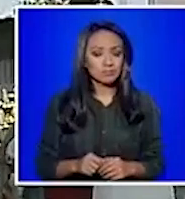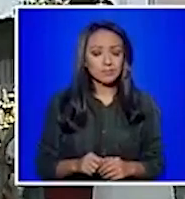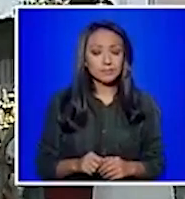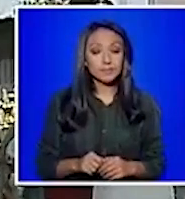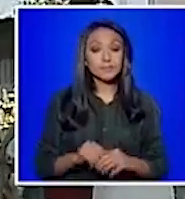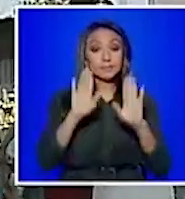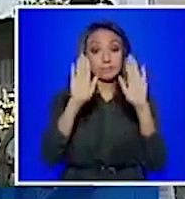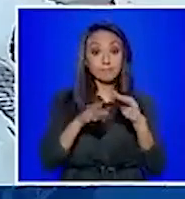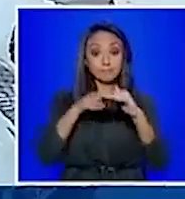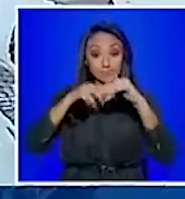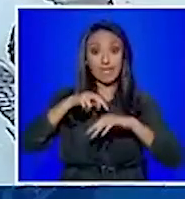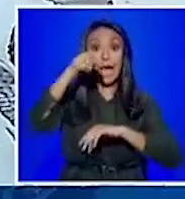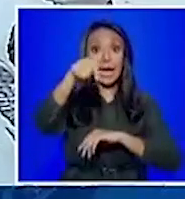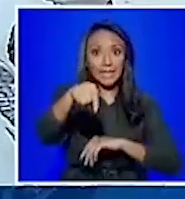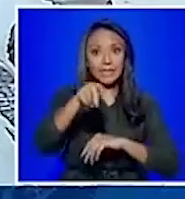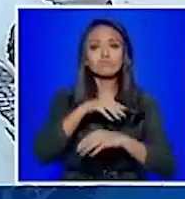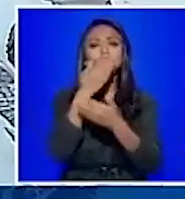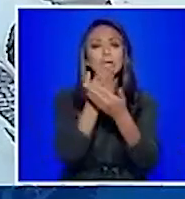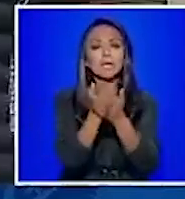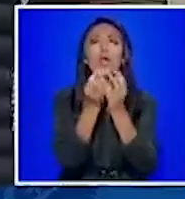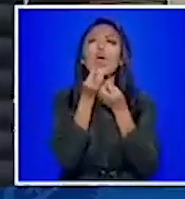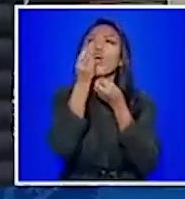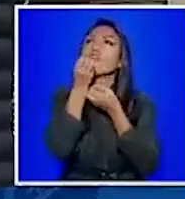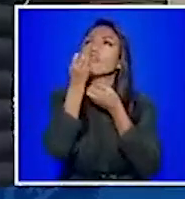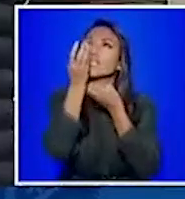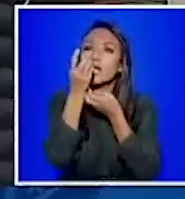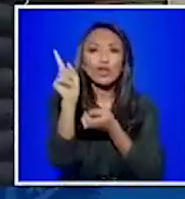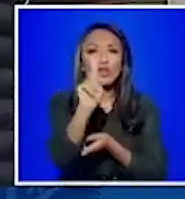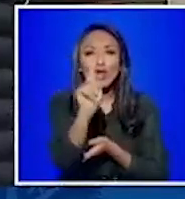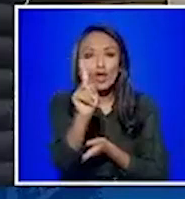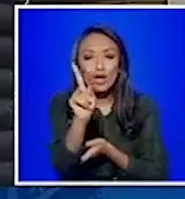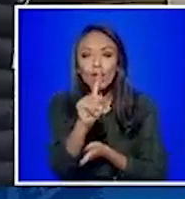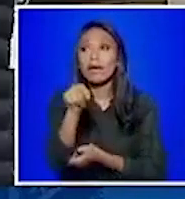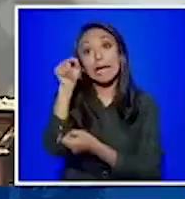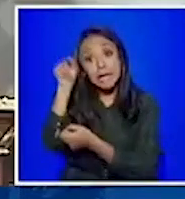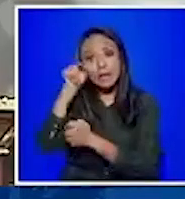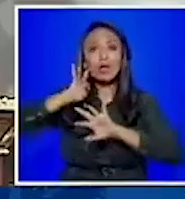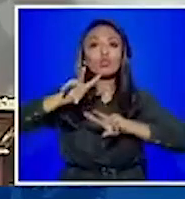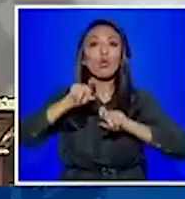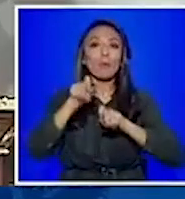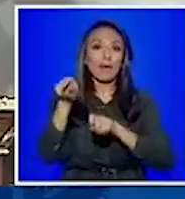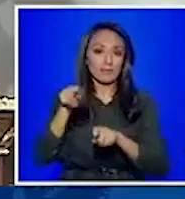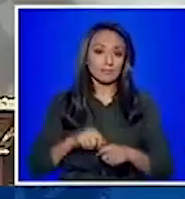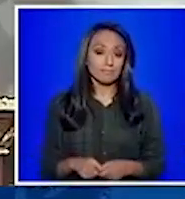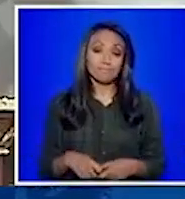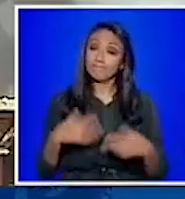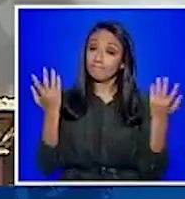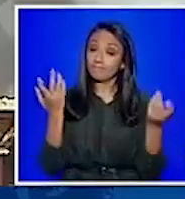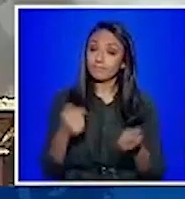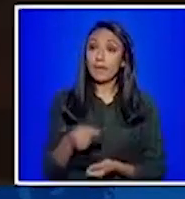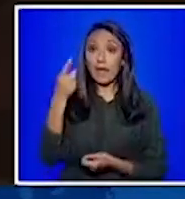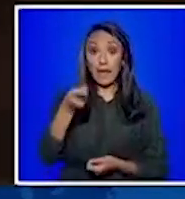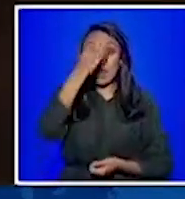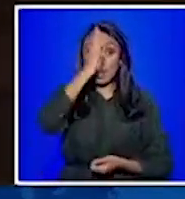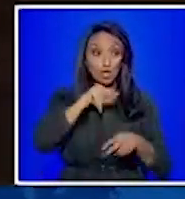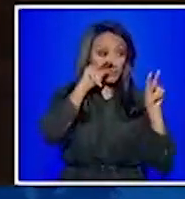templo no para confesarse sino para robar la casa de dios y es que nada se le escapa a los ojos del santísimo ni a las